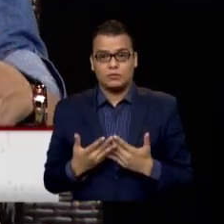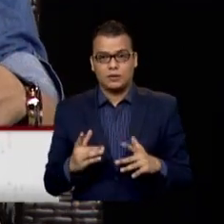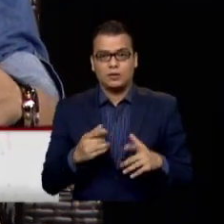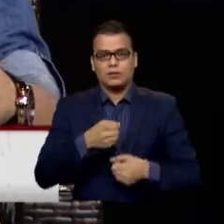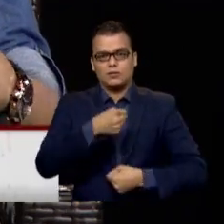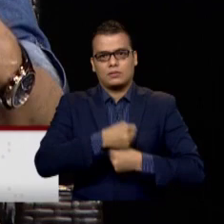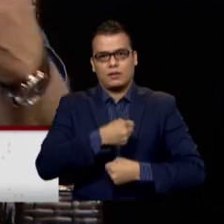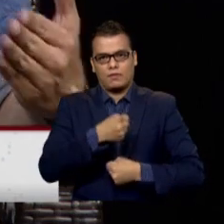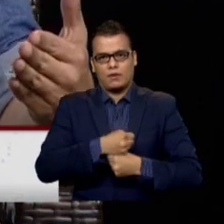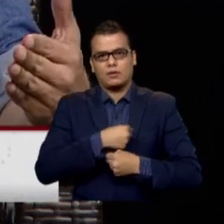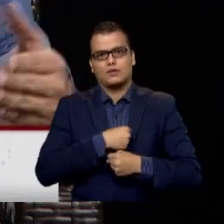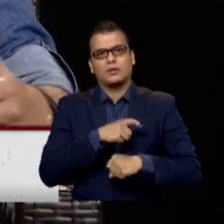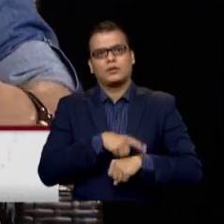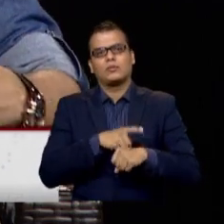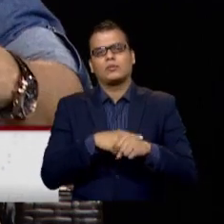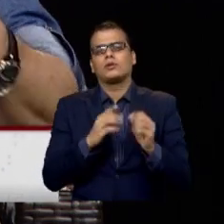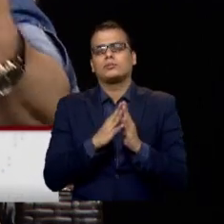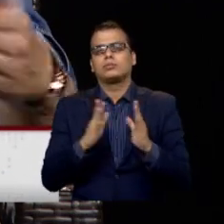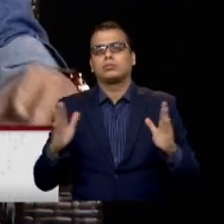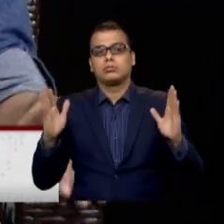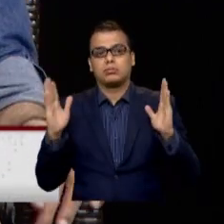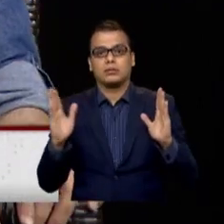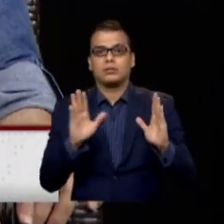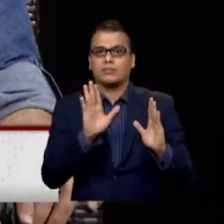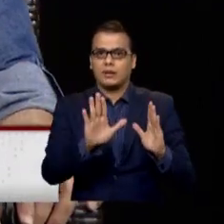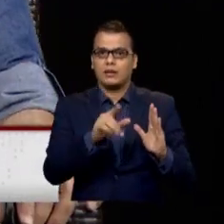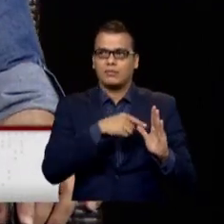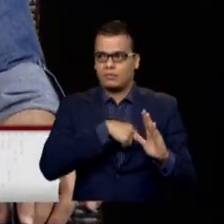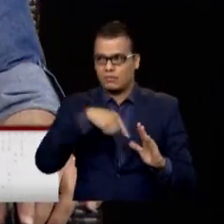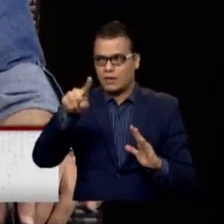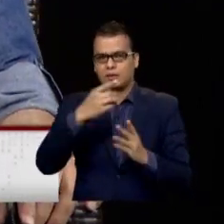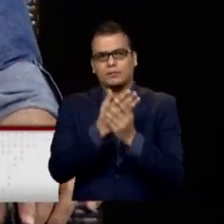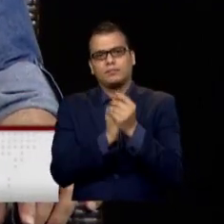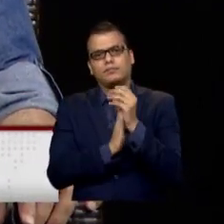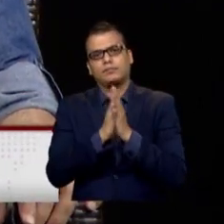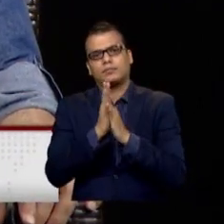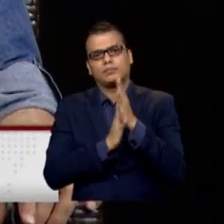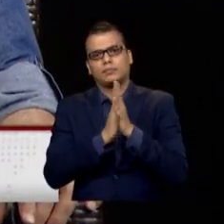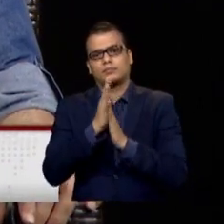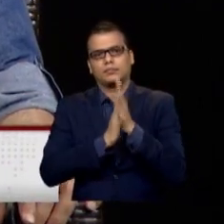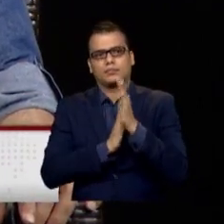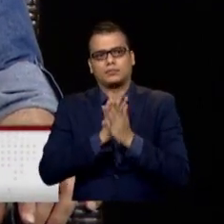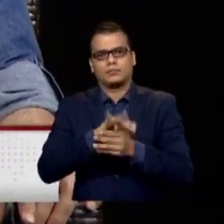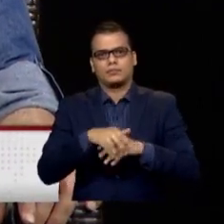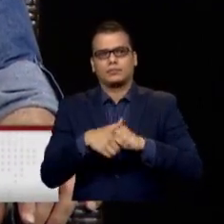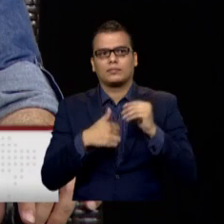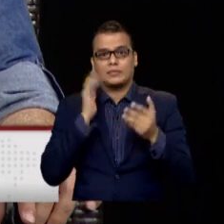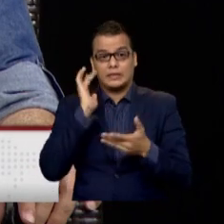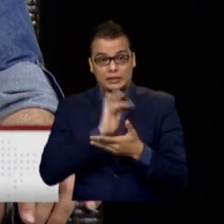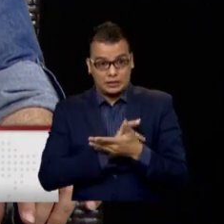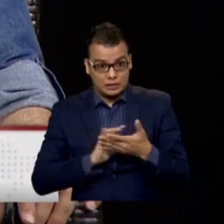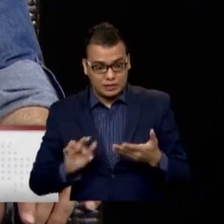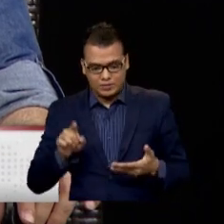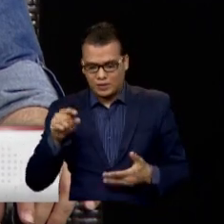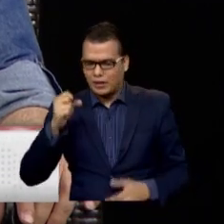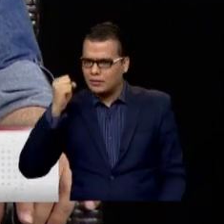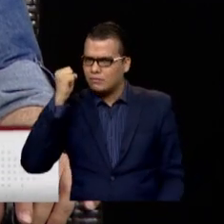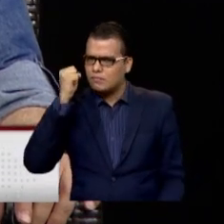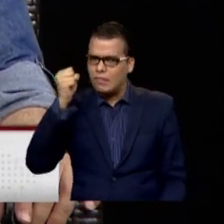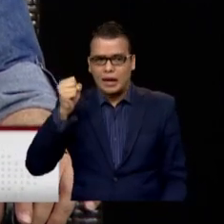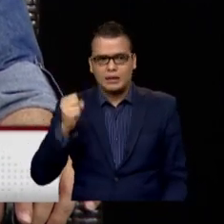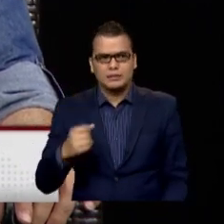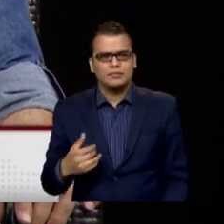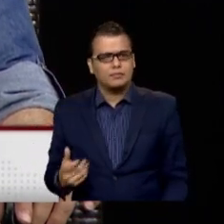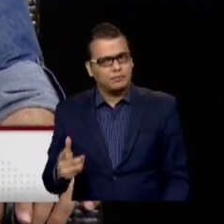varios momentos de stop para el lavado de las manos. Se tiene que convertir la empresa en un proceso y en un